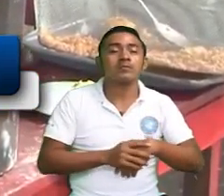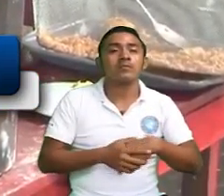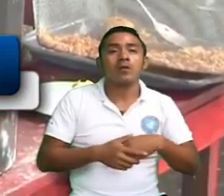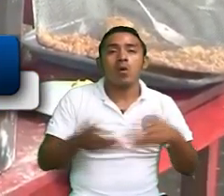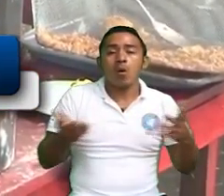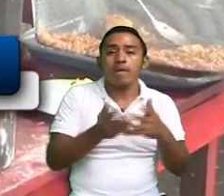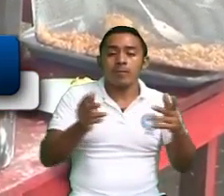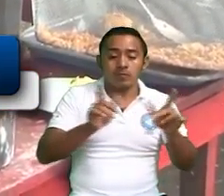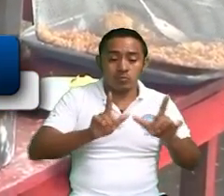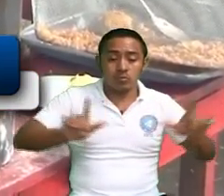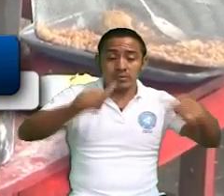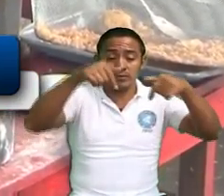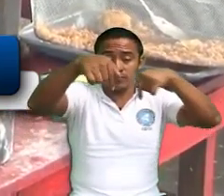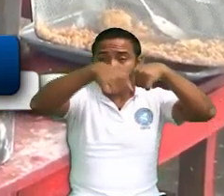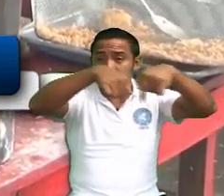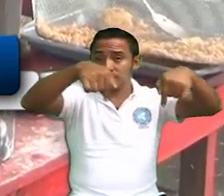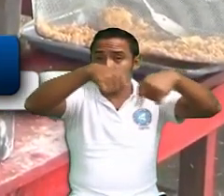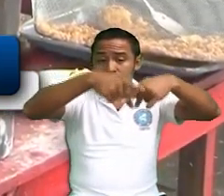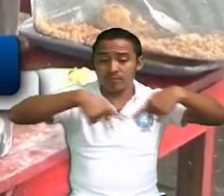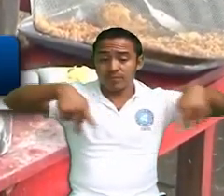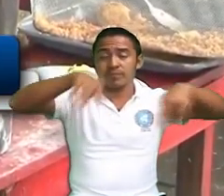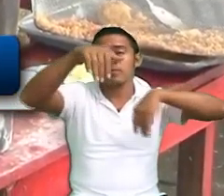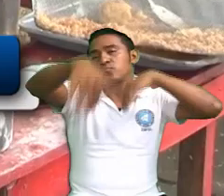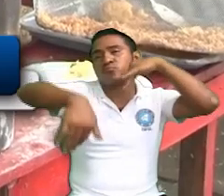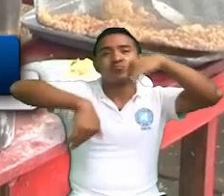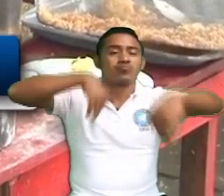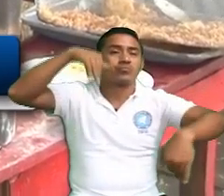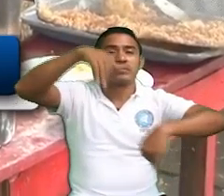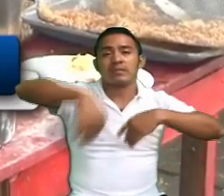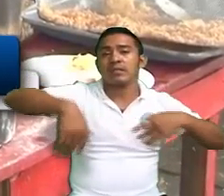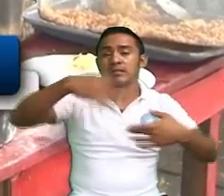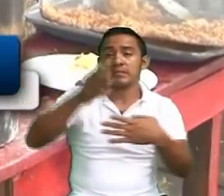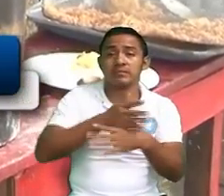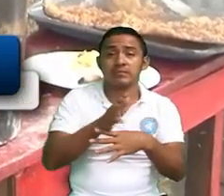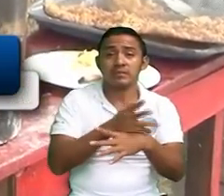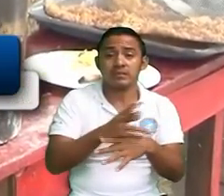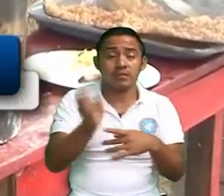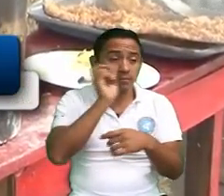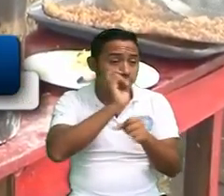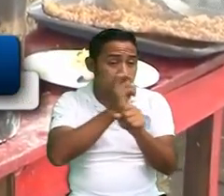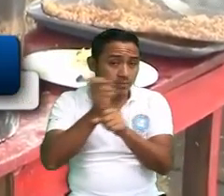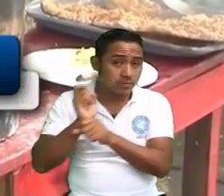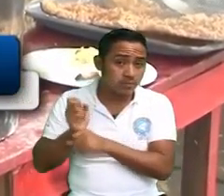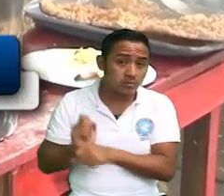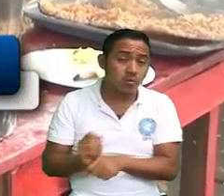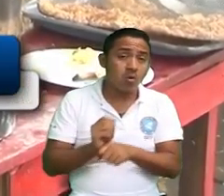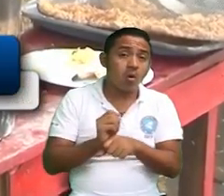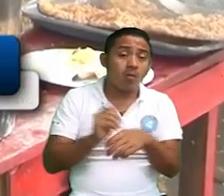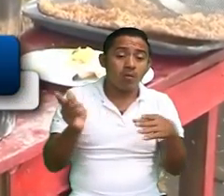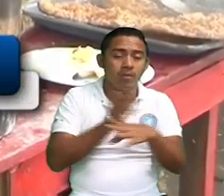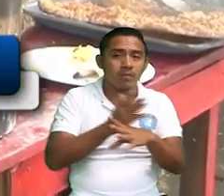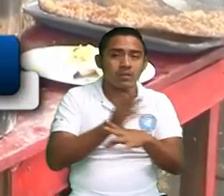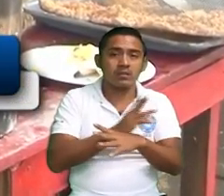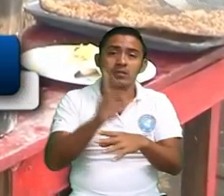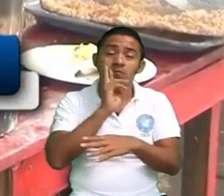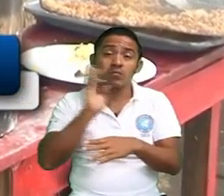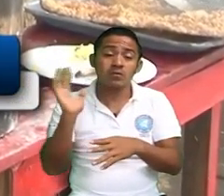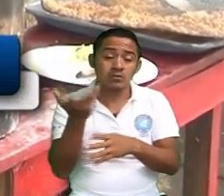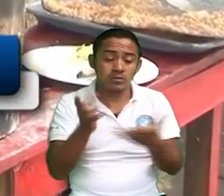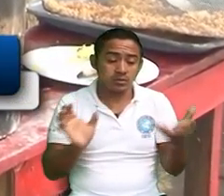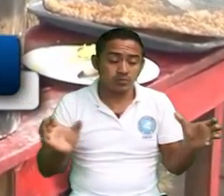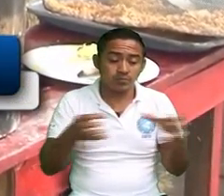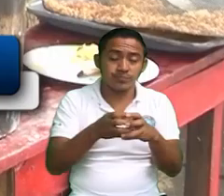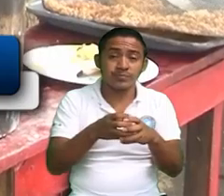de los balnearios, estamos al aire libre, ¿verdad? Tal vez es distinto la inspección en un lugar donde las condiciones son